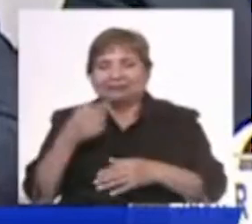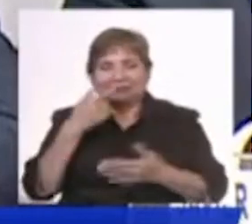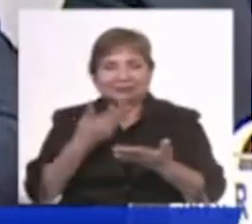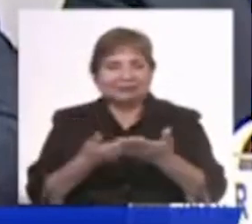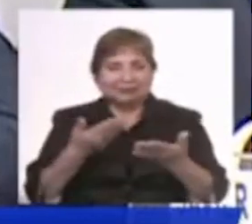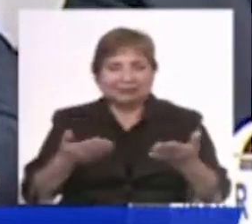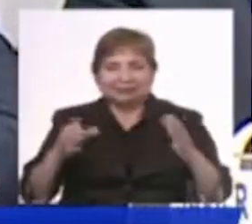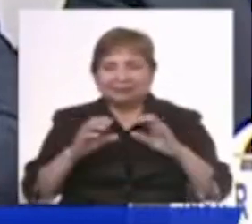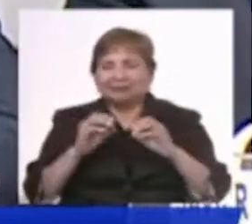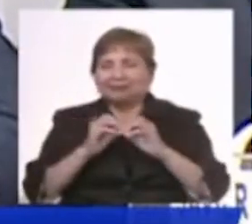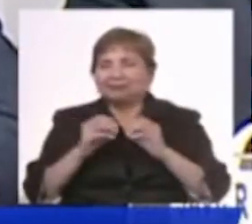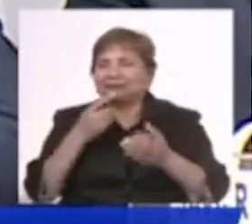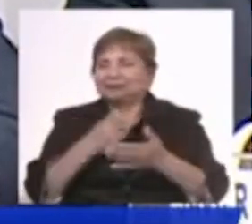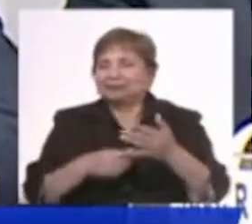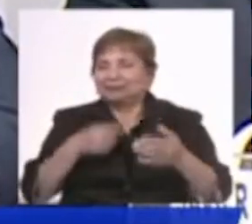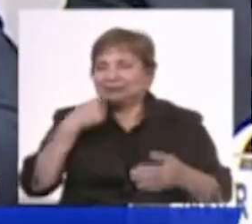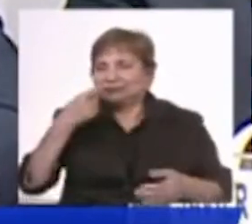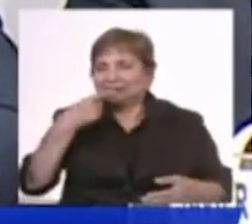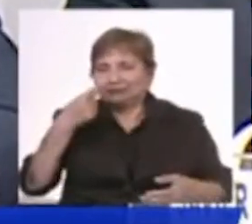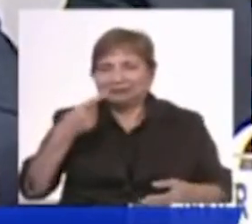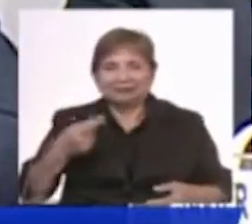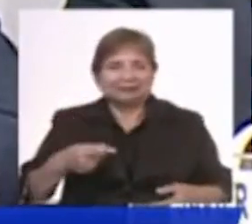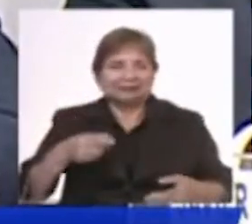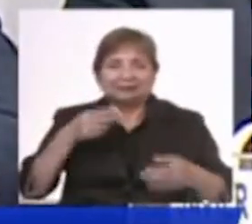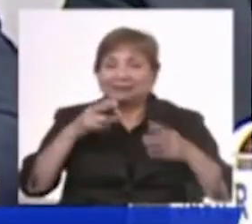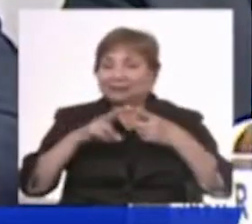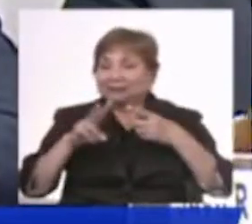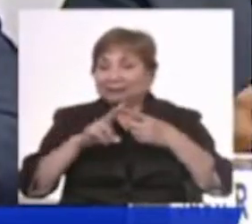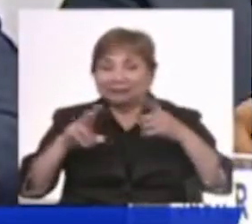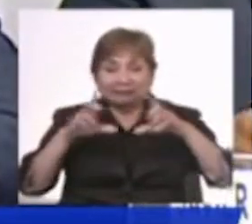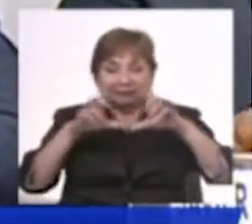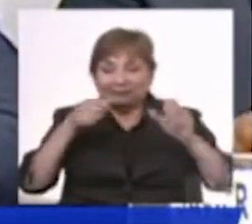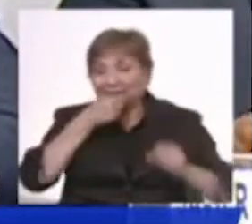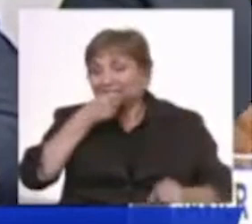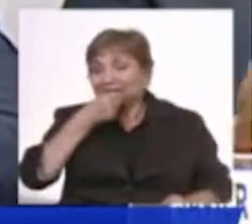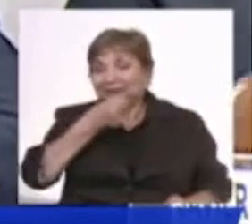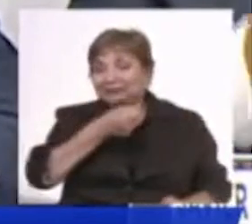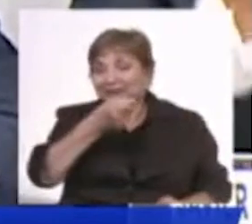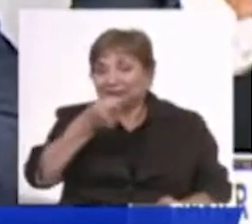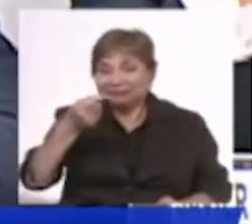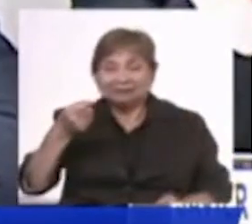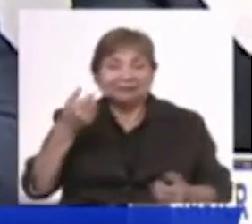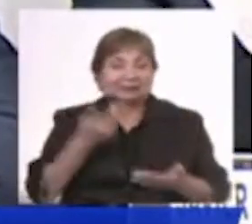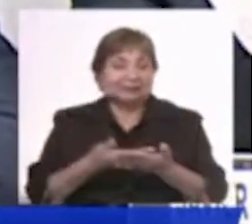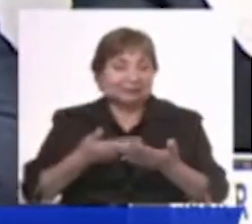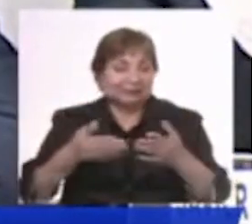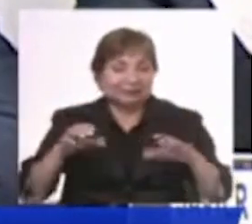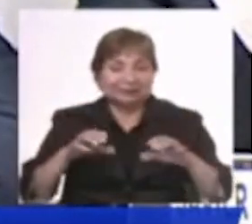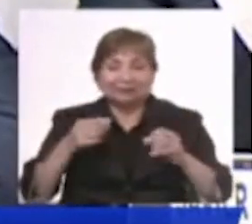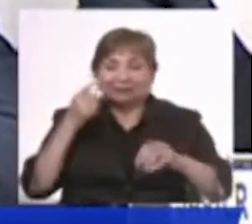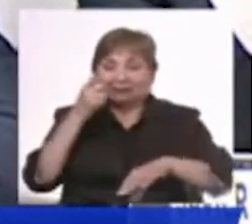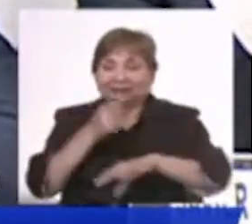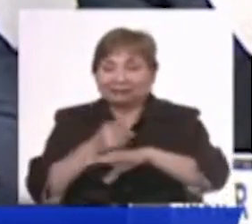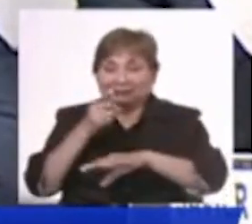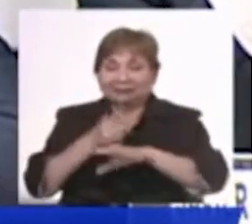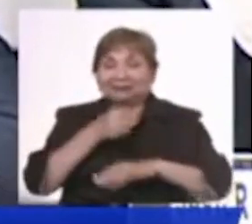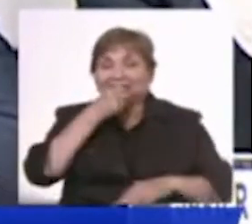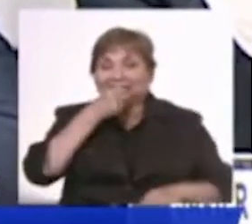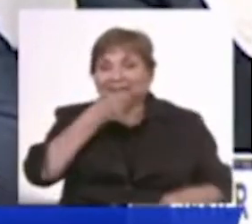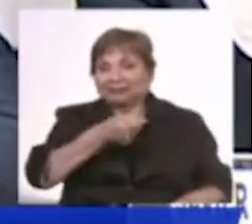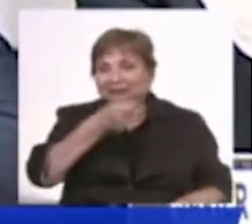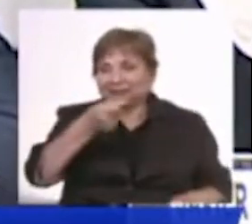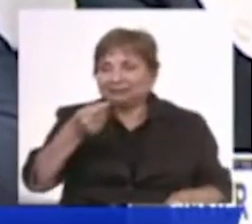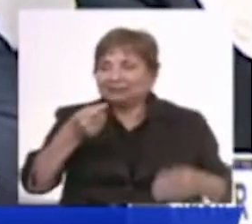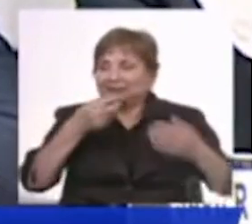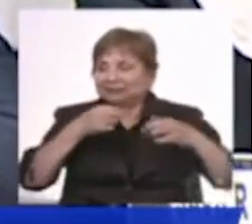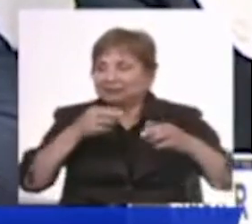cuenta de lo que se ha ido manifestando a través de la prensa respecto a estas denuncias periodísticas,